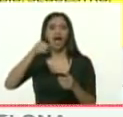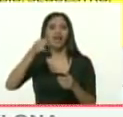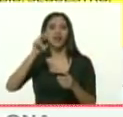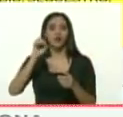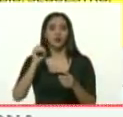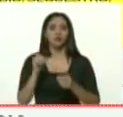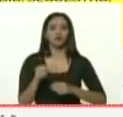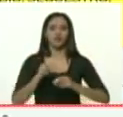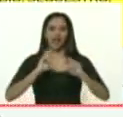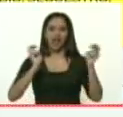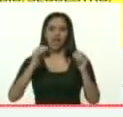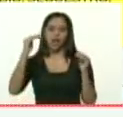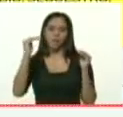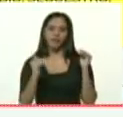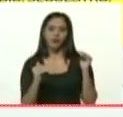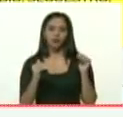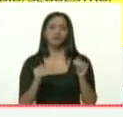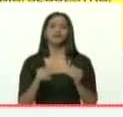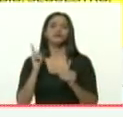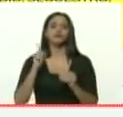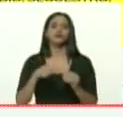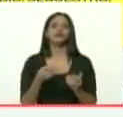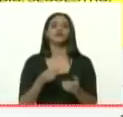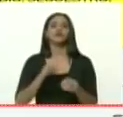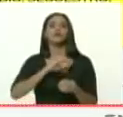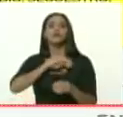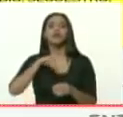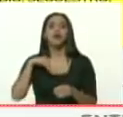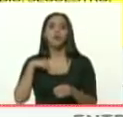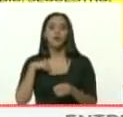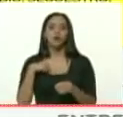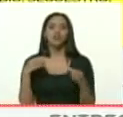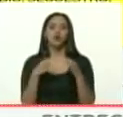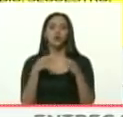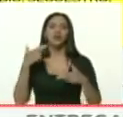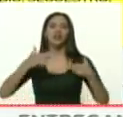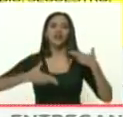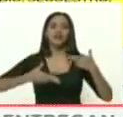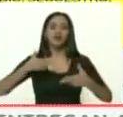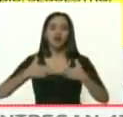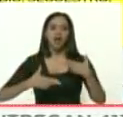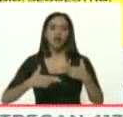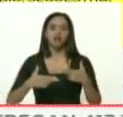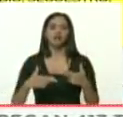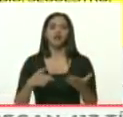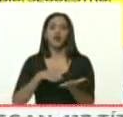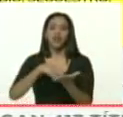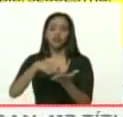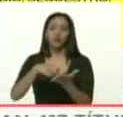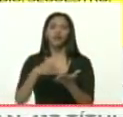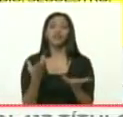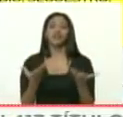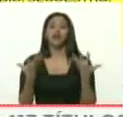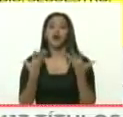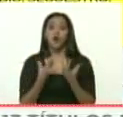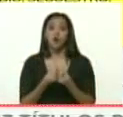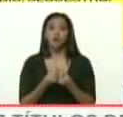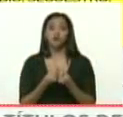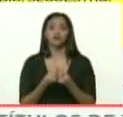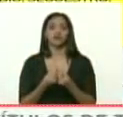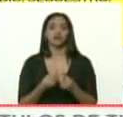El Menor, también perteneciente a este grupo criminal de Los Rastrojos y que está vinculado